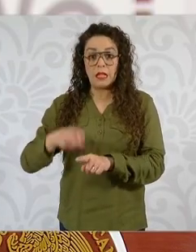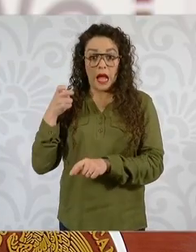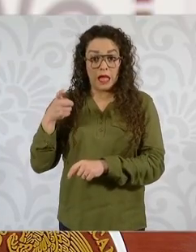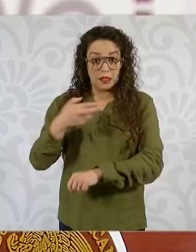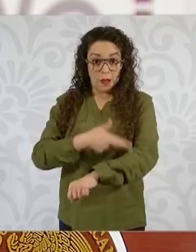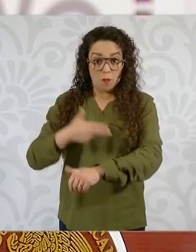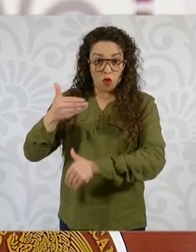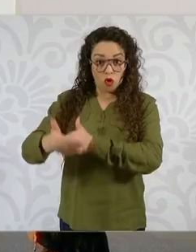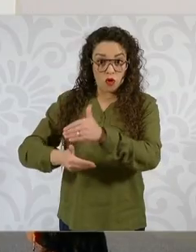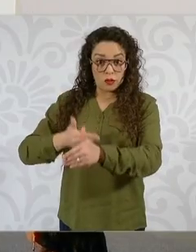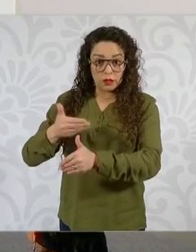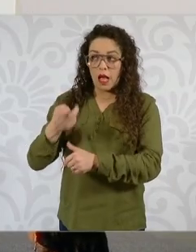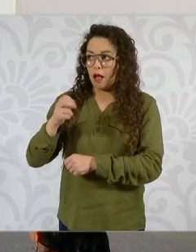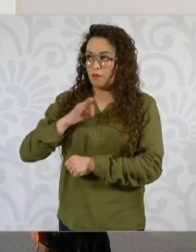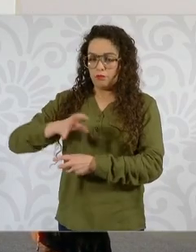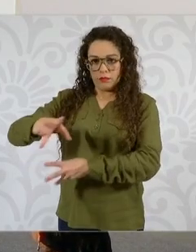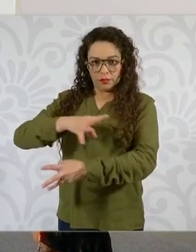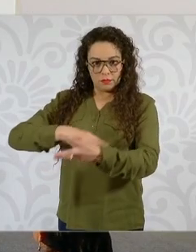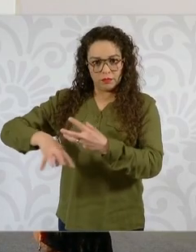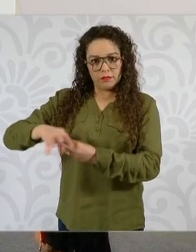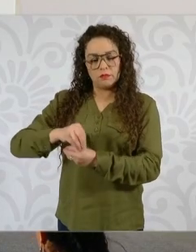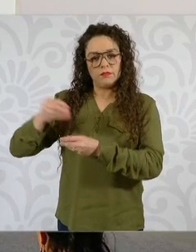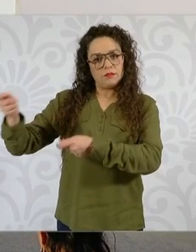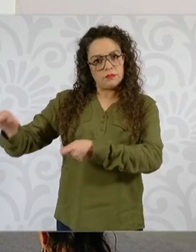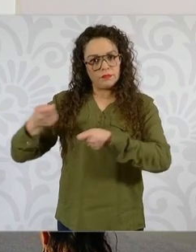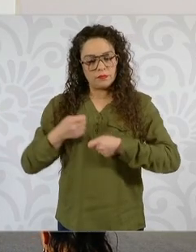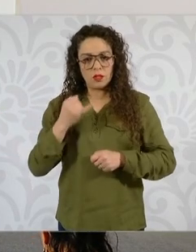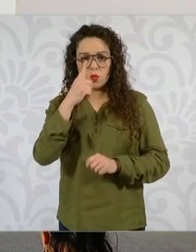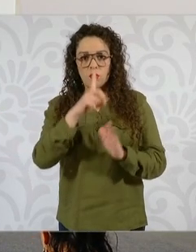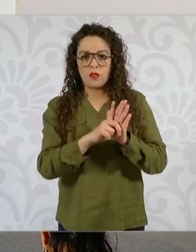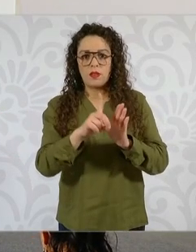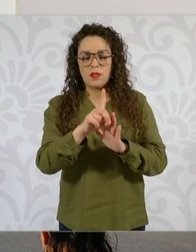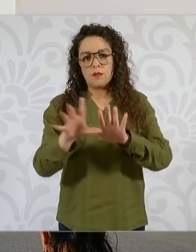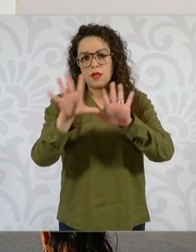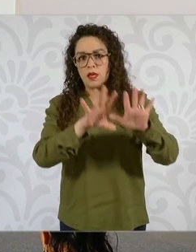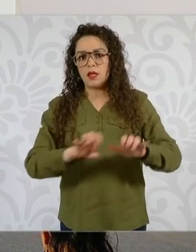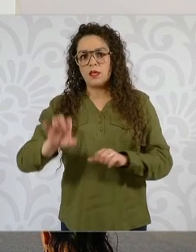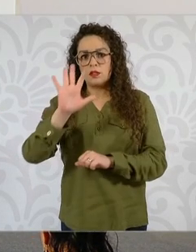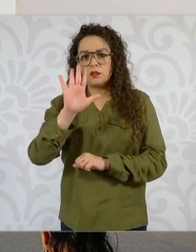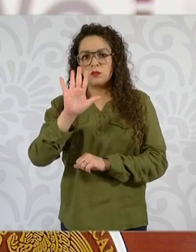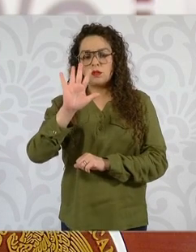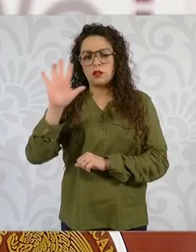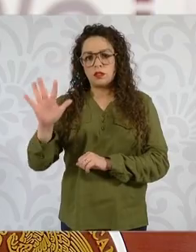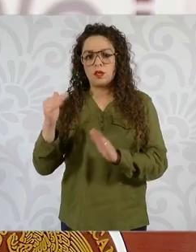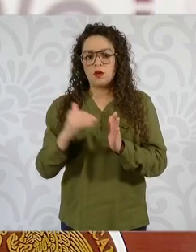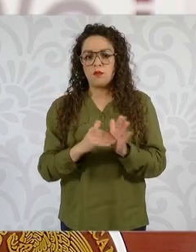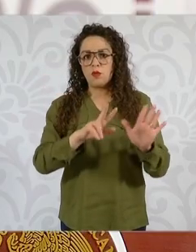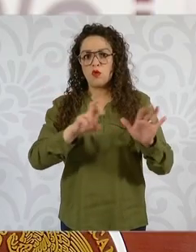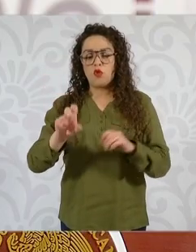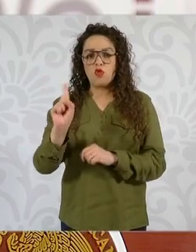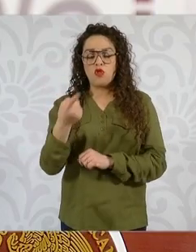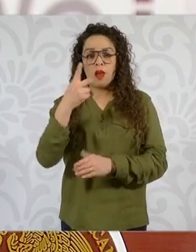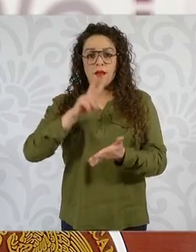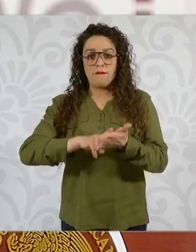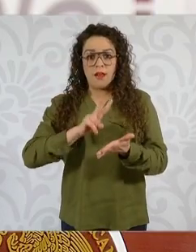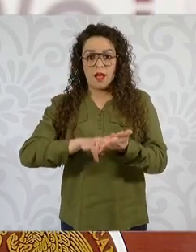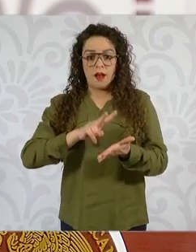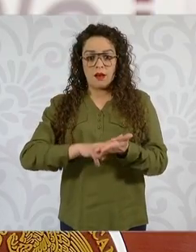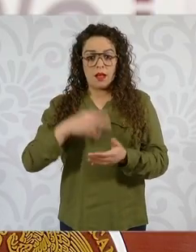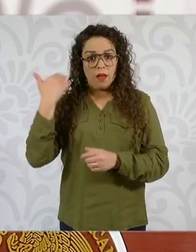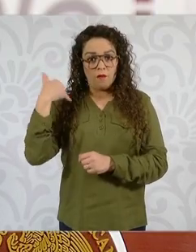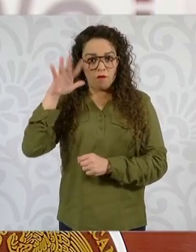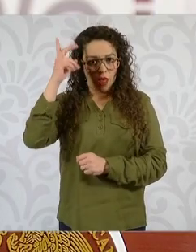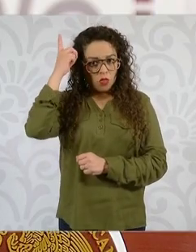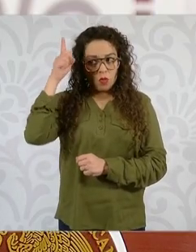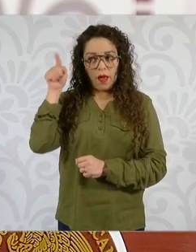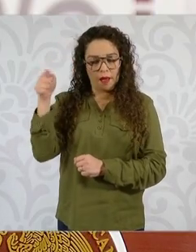Además, un departamento evaluado en 555 mil ochocientos dólares que fue propiedad de